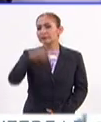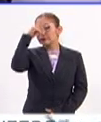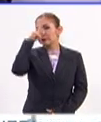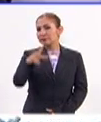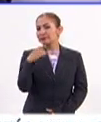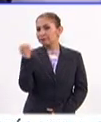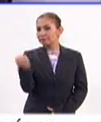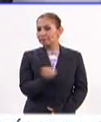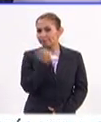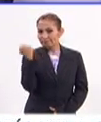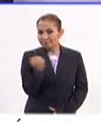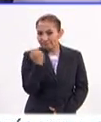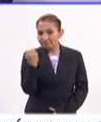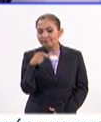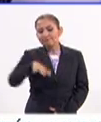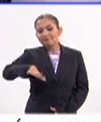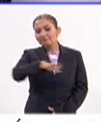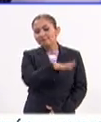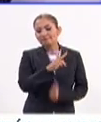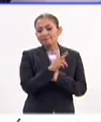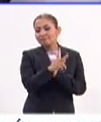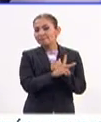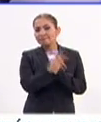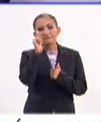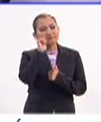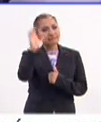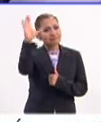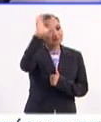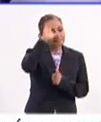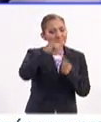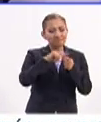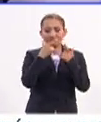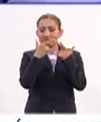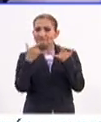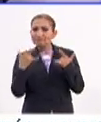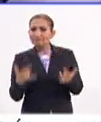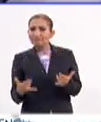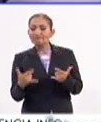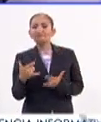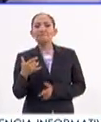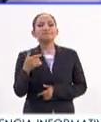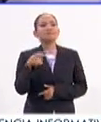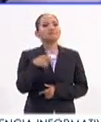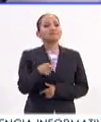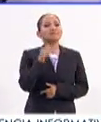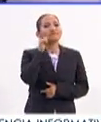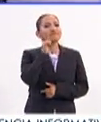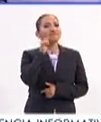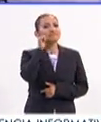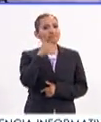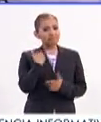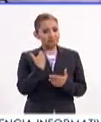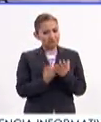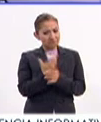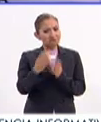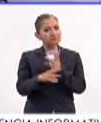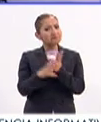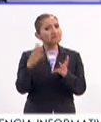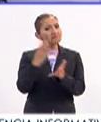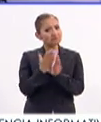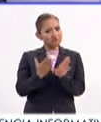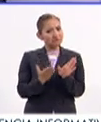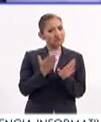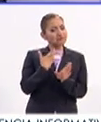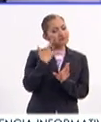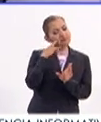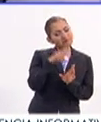México, por fortuna, ha sido un país lleno de cultura y historia que ha sido vanguardista en muchos